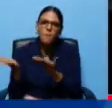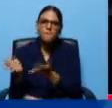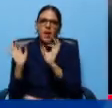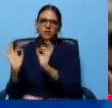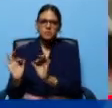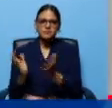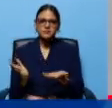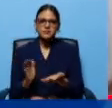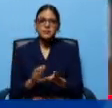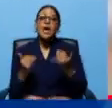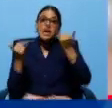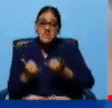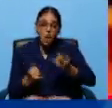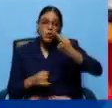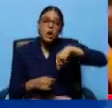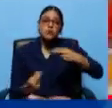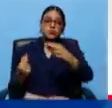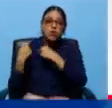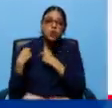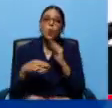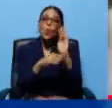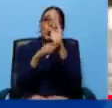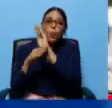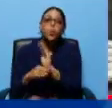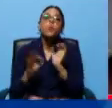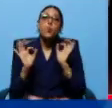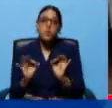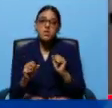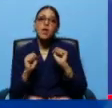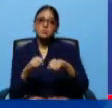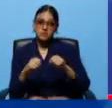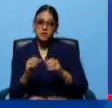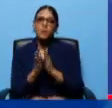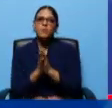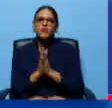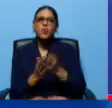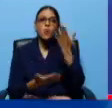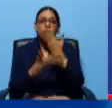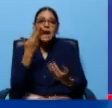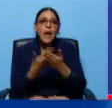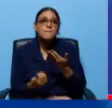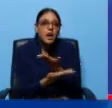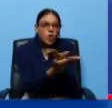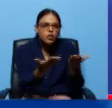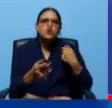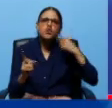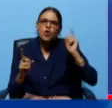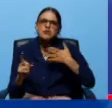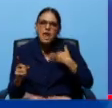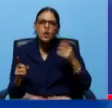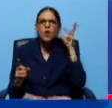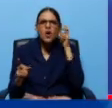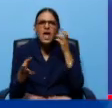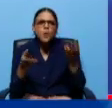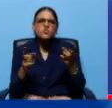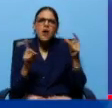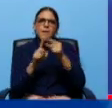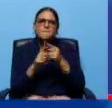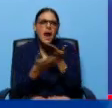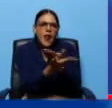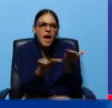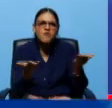Y ahora hay que mantenerlo, ¿verdad? Ya queda en las manos de ustedes. Yo quiero escuchar las